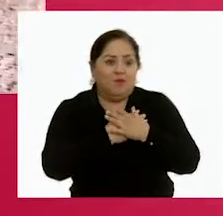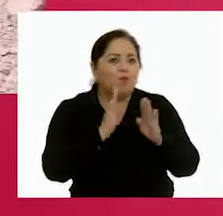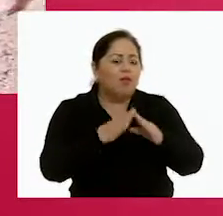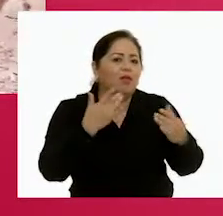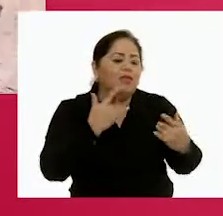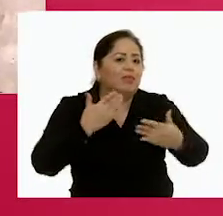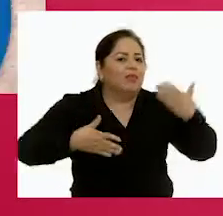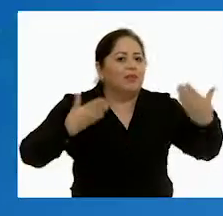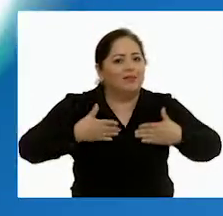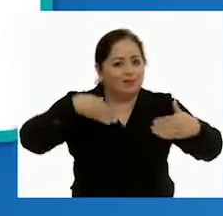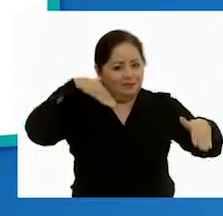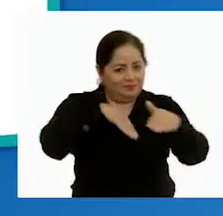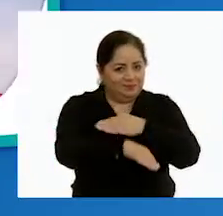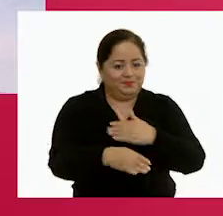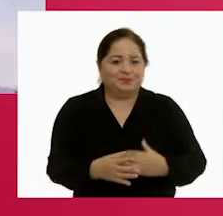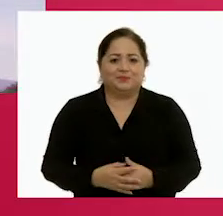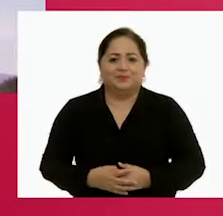y la naturaleza.